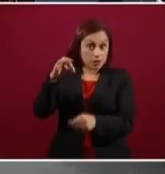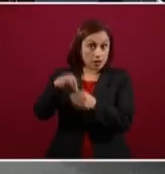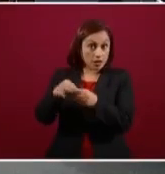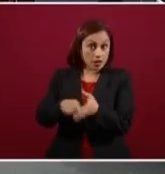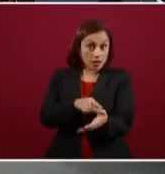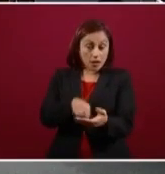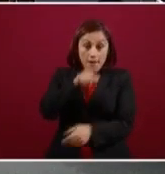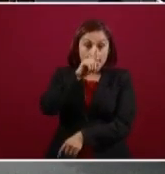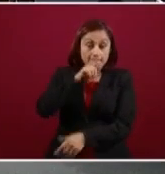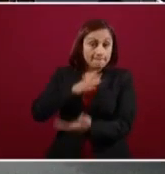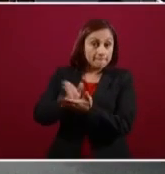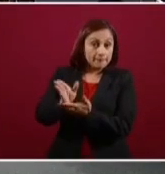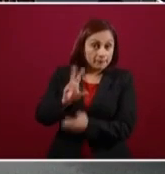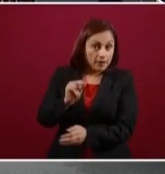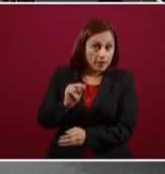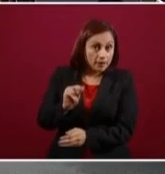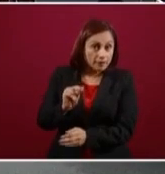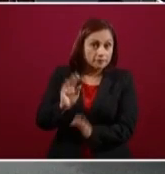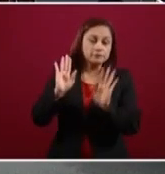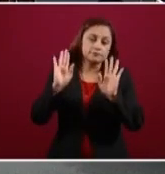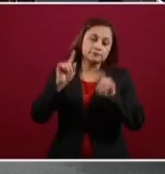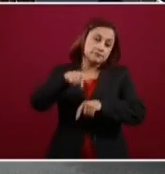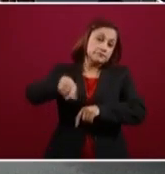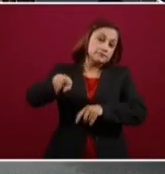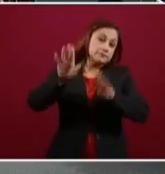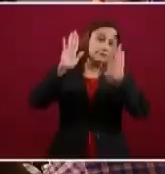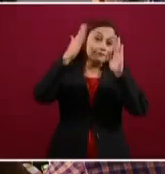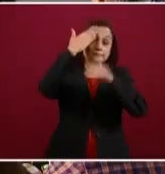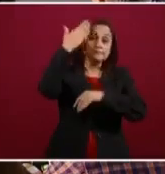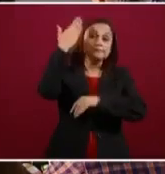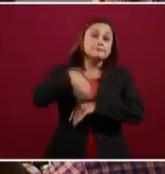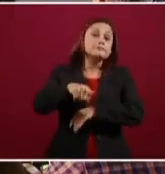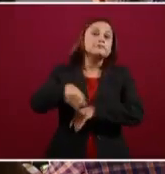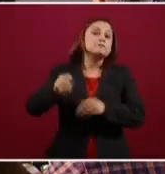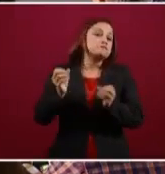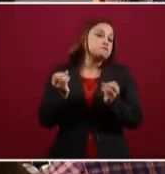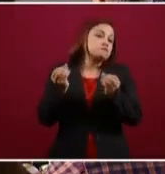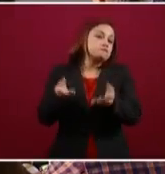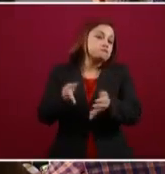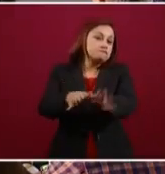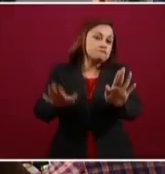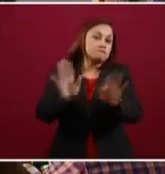Eso ahí se los dejo. Presidente,